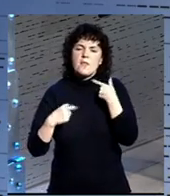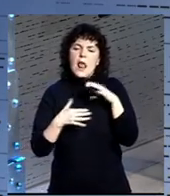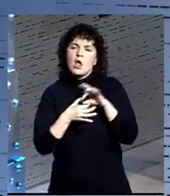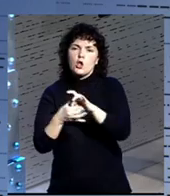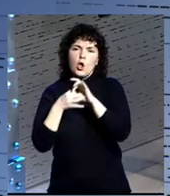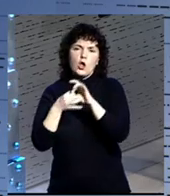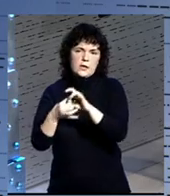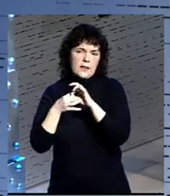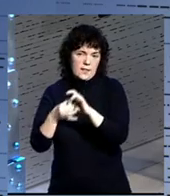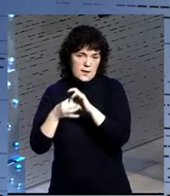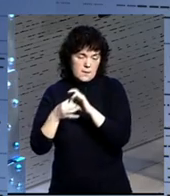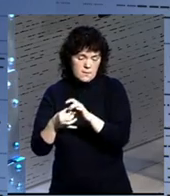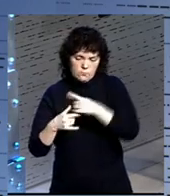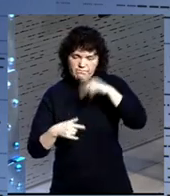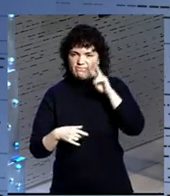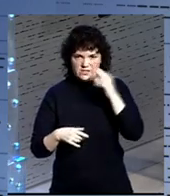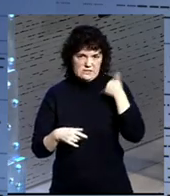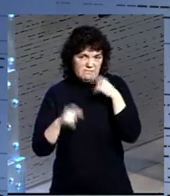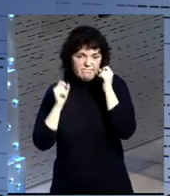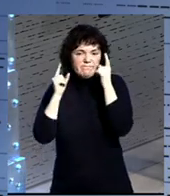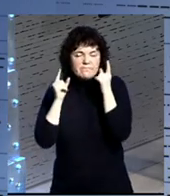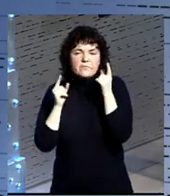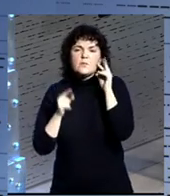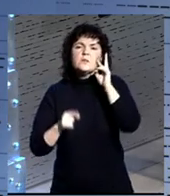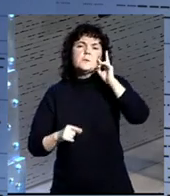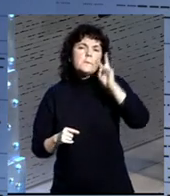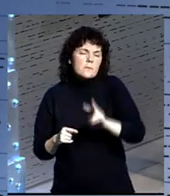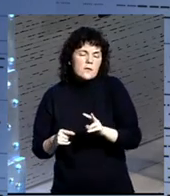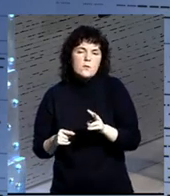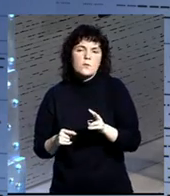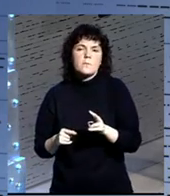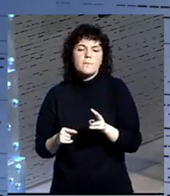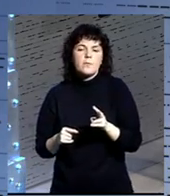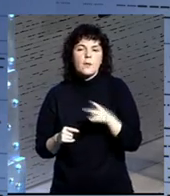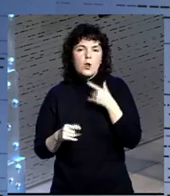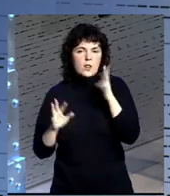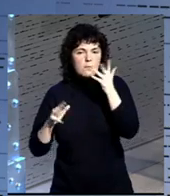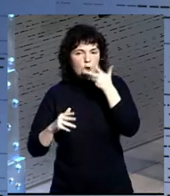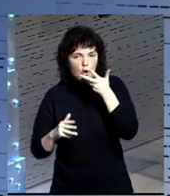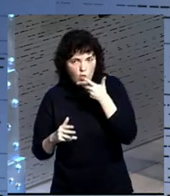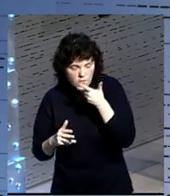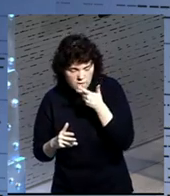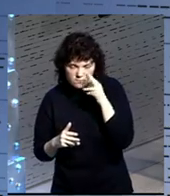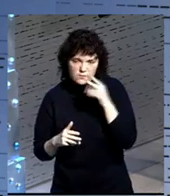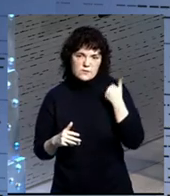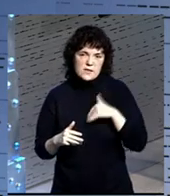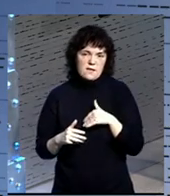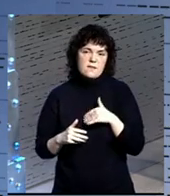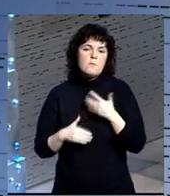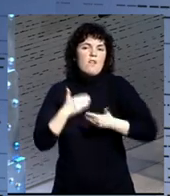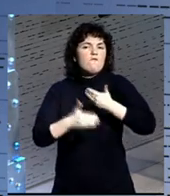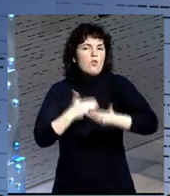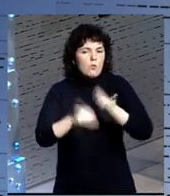conectividad. Lo estábamos viendo en la transmisión, sobre todo, de conocimiento, el factor de la producción